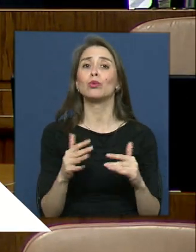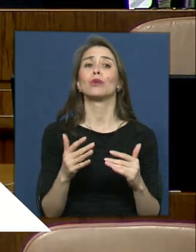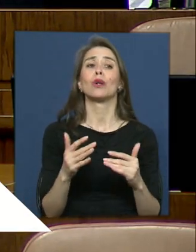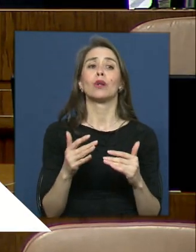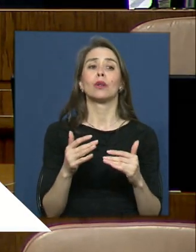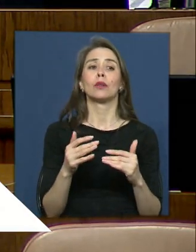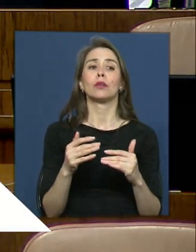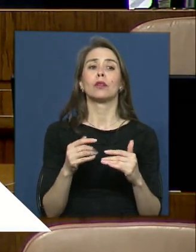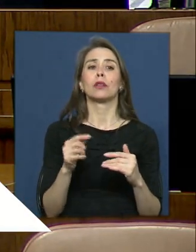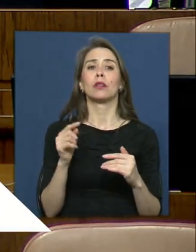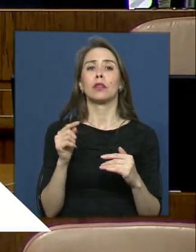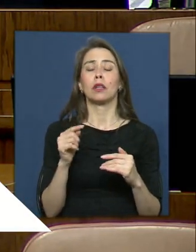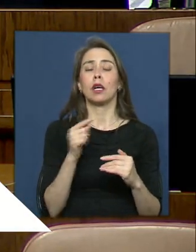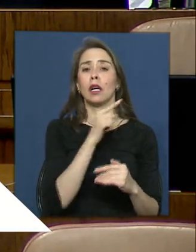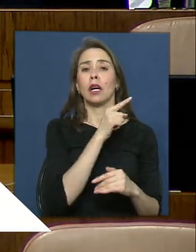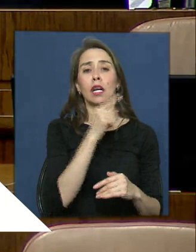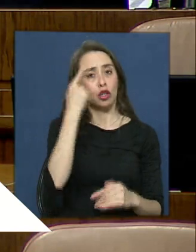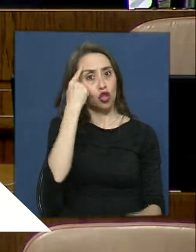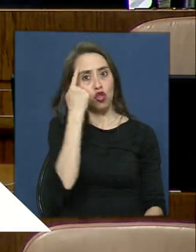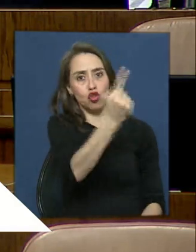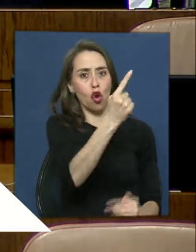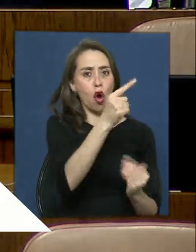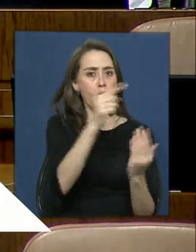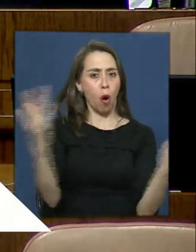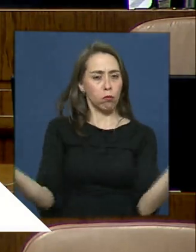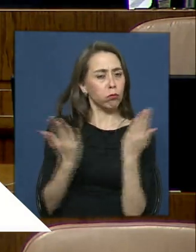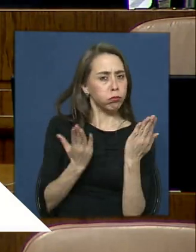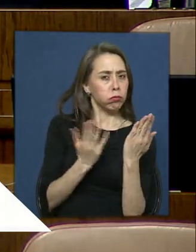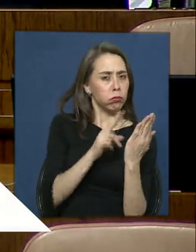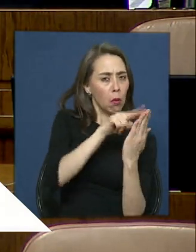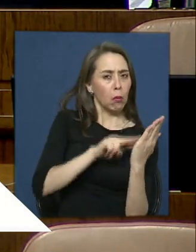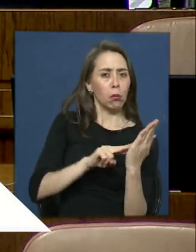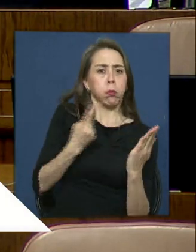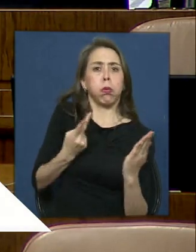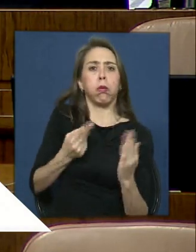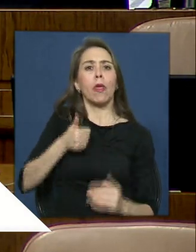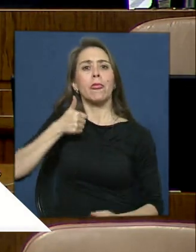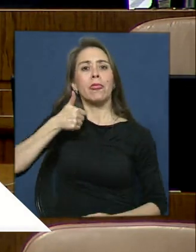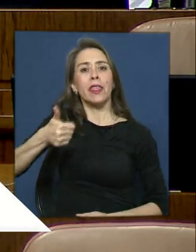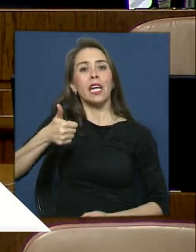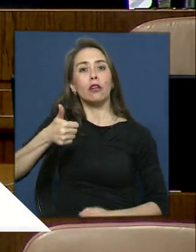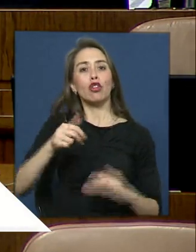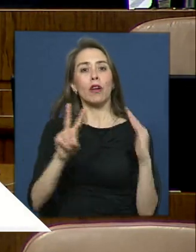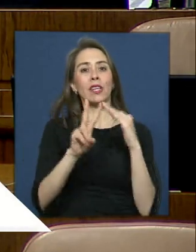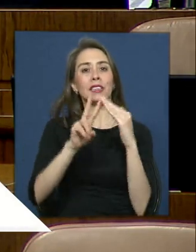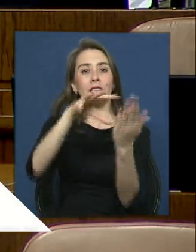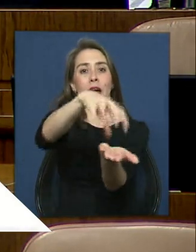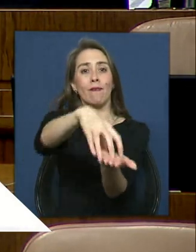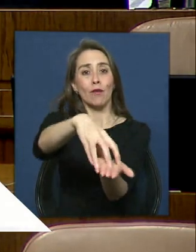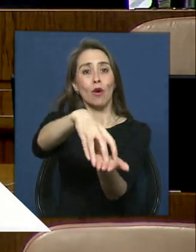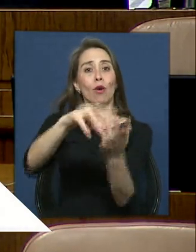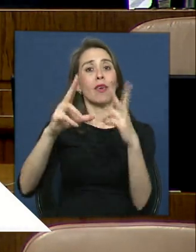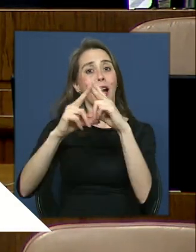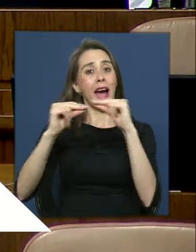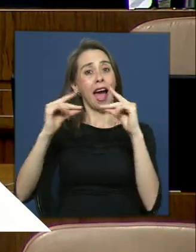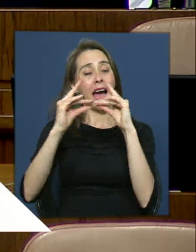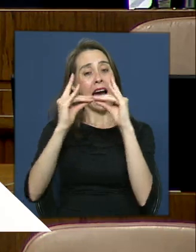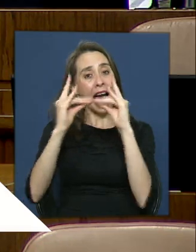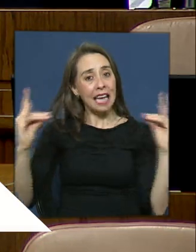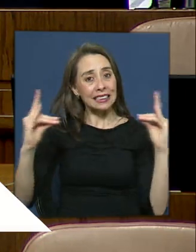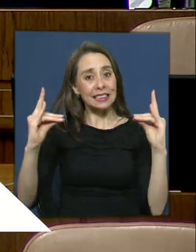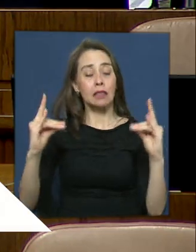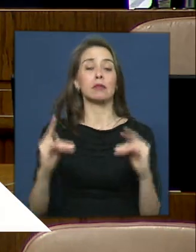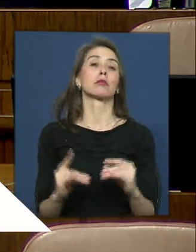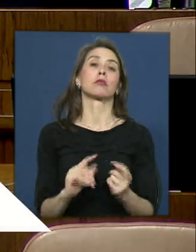de una interpretación absolutamente antojadiza por parte del director regional del Servio, que es necesario corregir. Se han